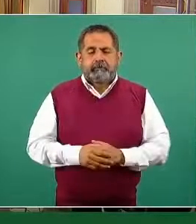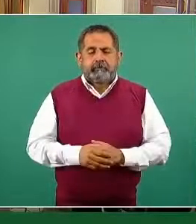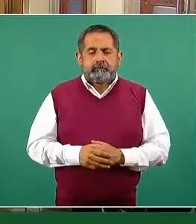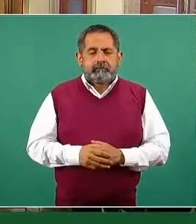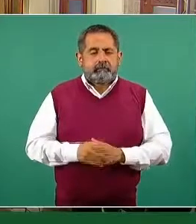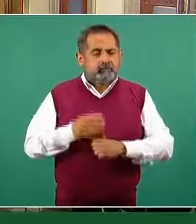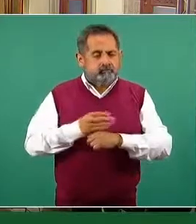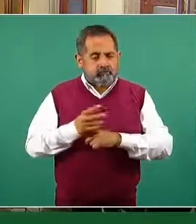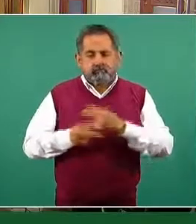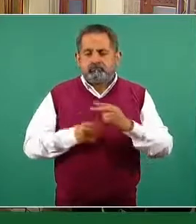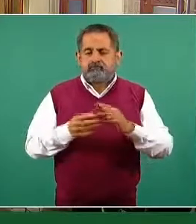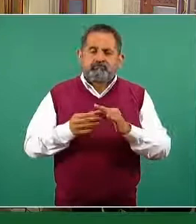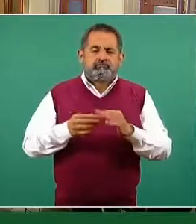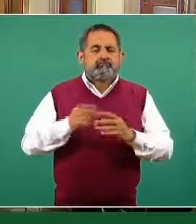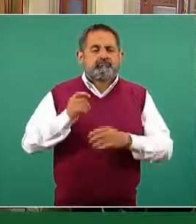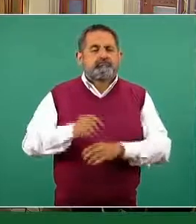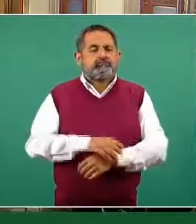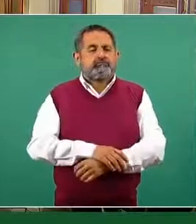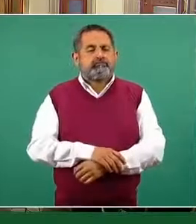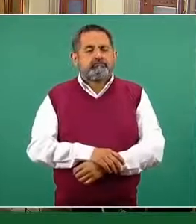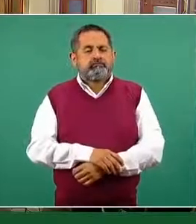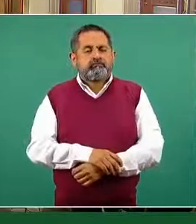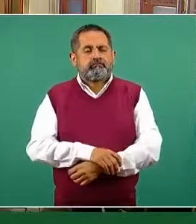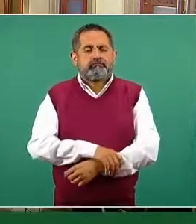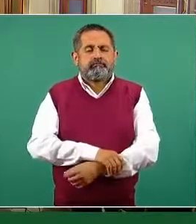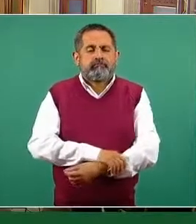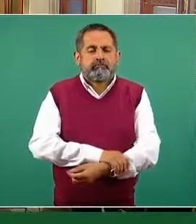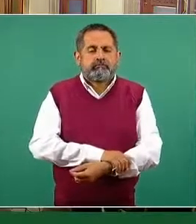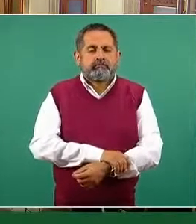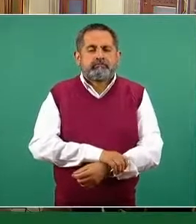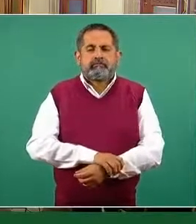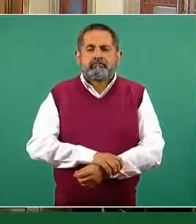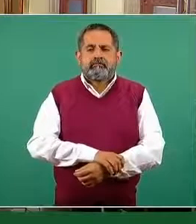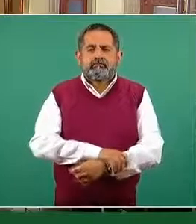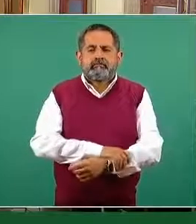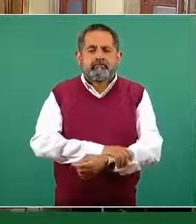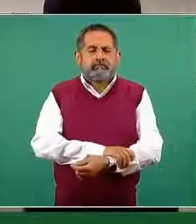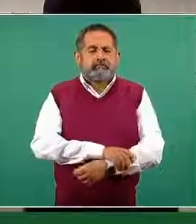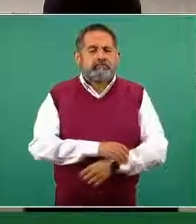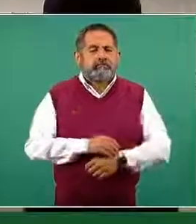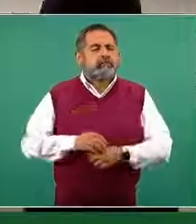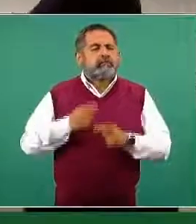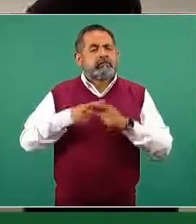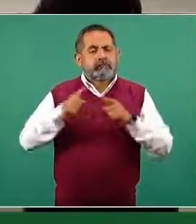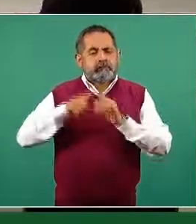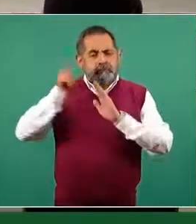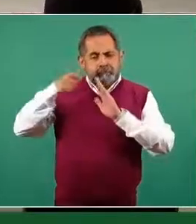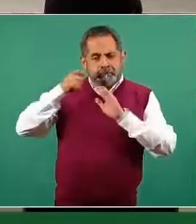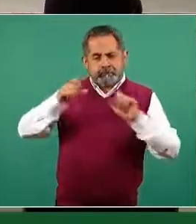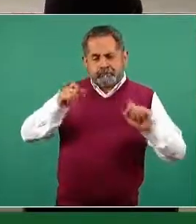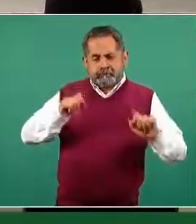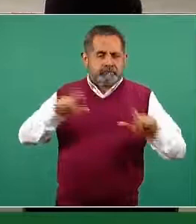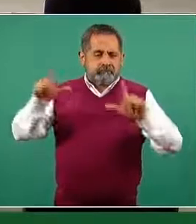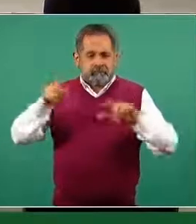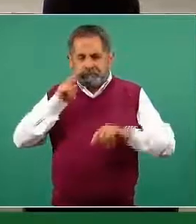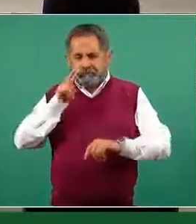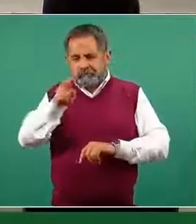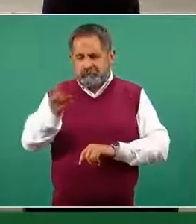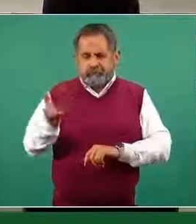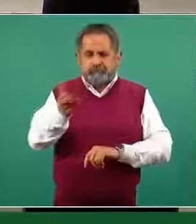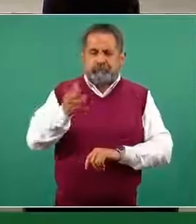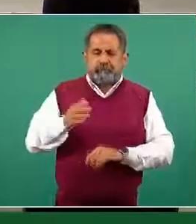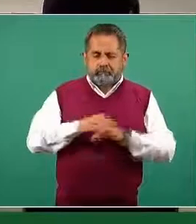vamos a ver una serie de videos. Por favor, si me pasan el primer video.